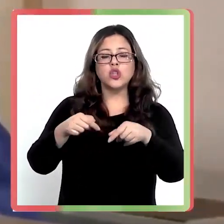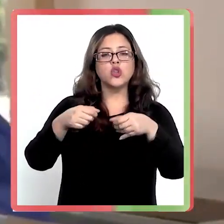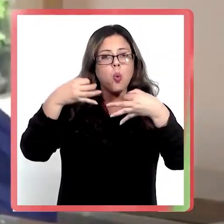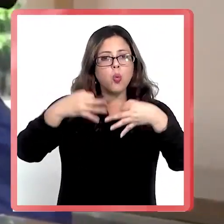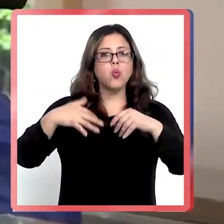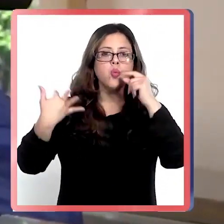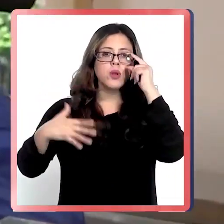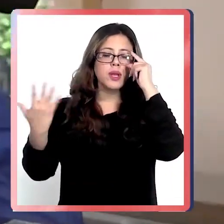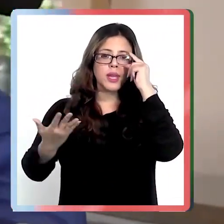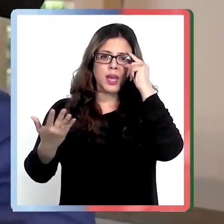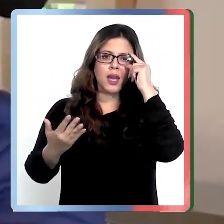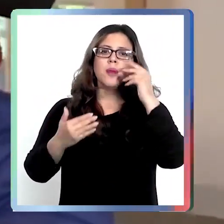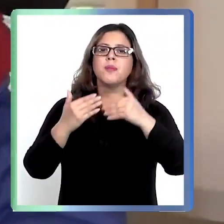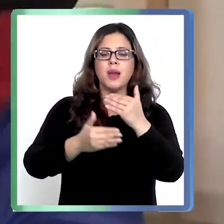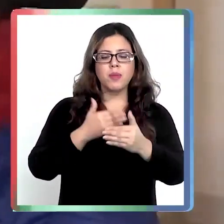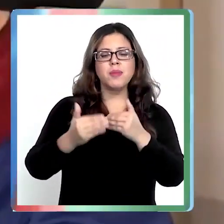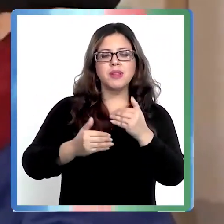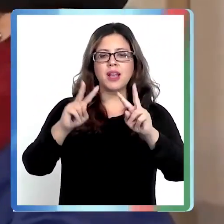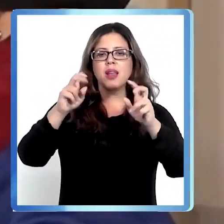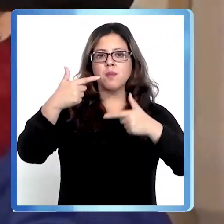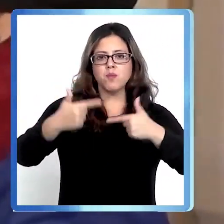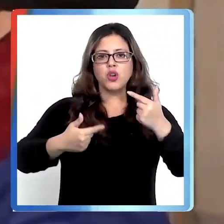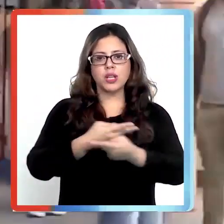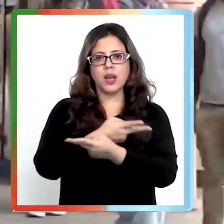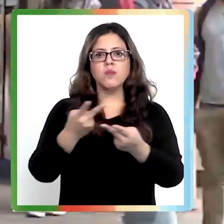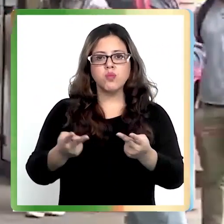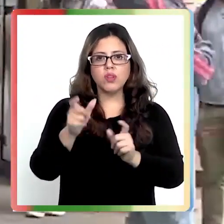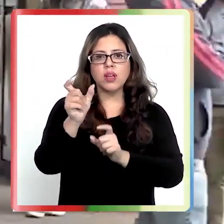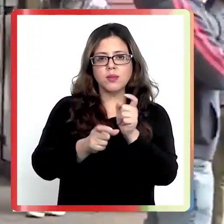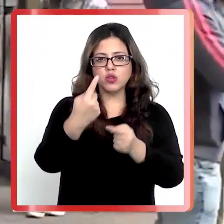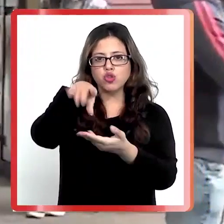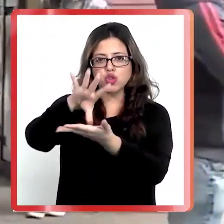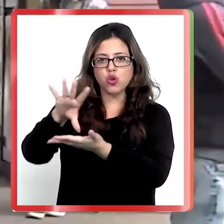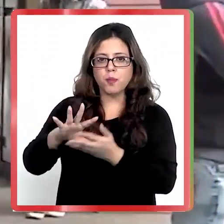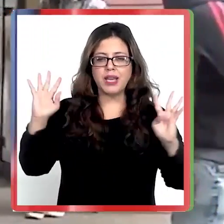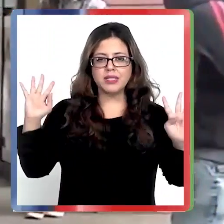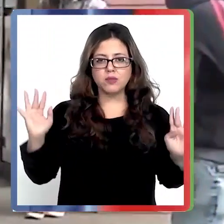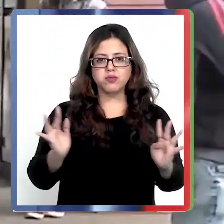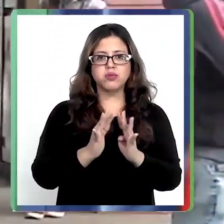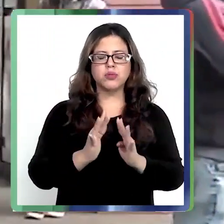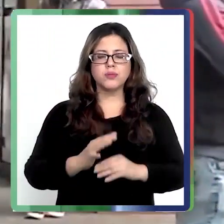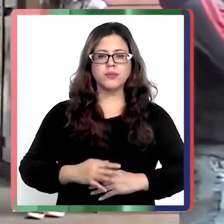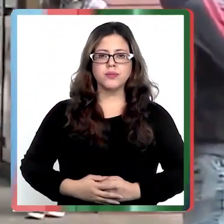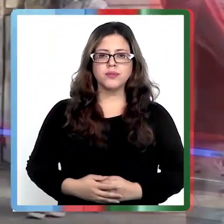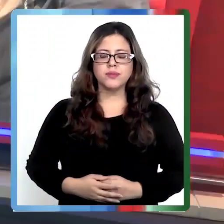instrumento fundamental para aplicar las políticas públicas migratorias.